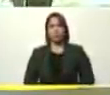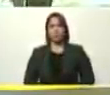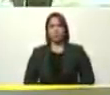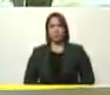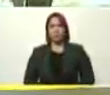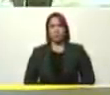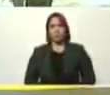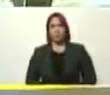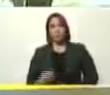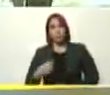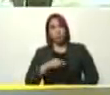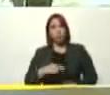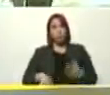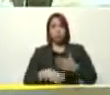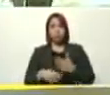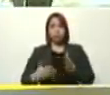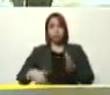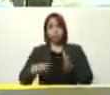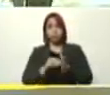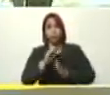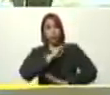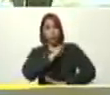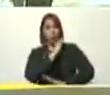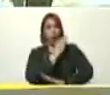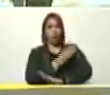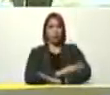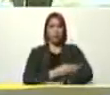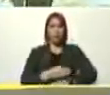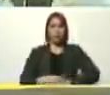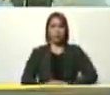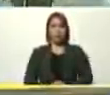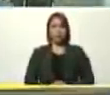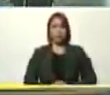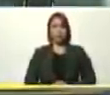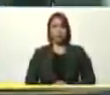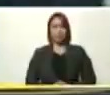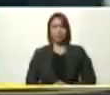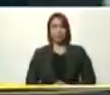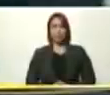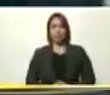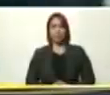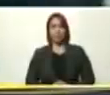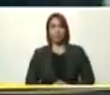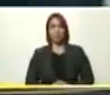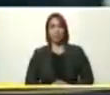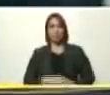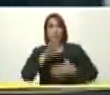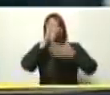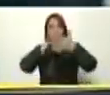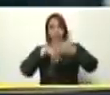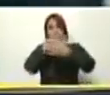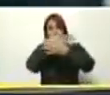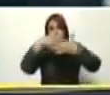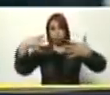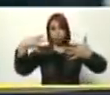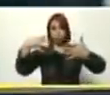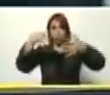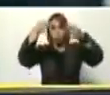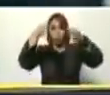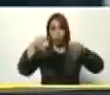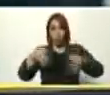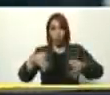Por eso vamos a retomar con fuerza las agendas concretas de acción, las